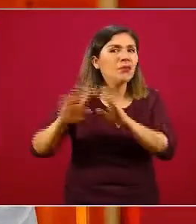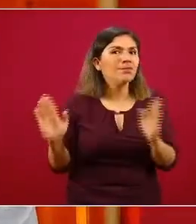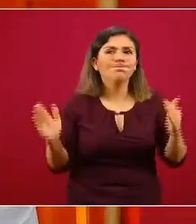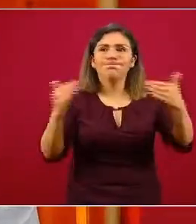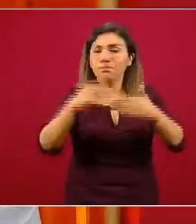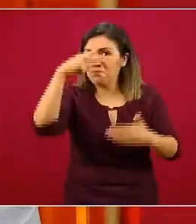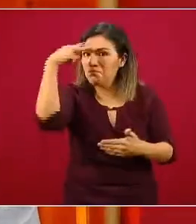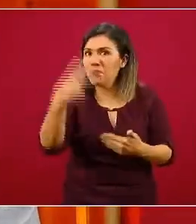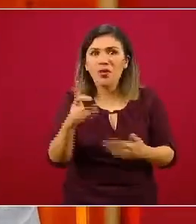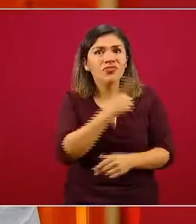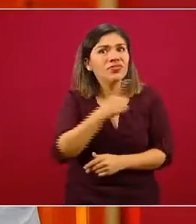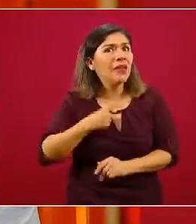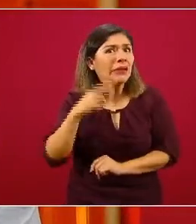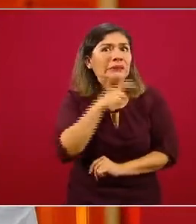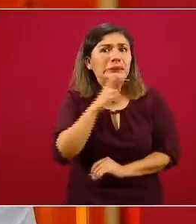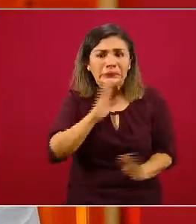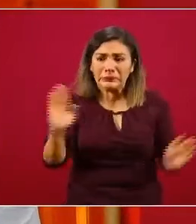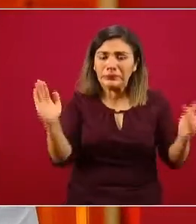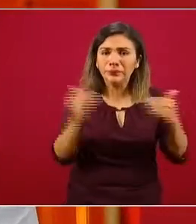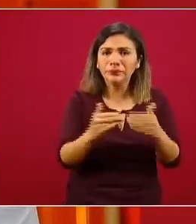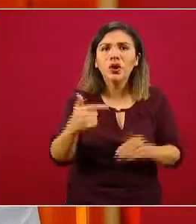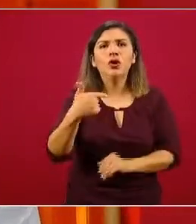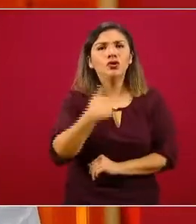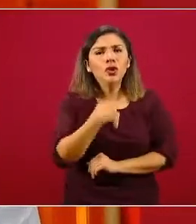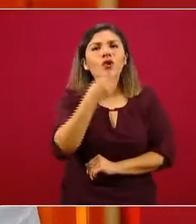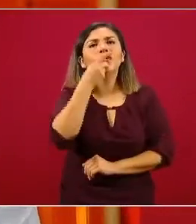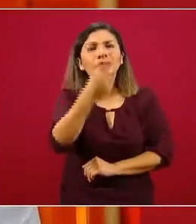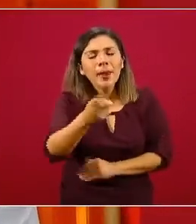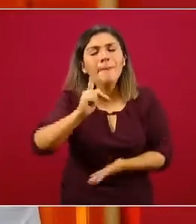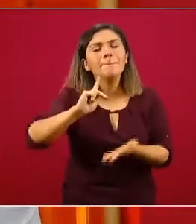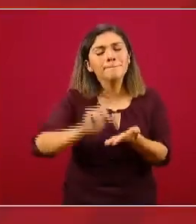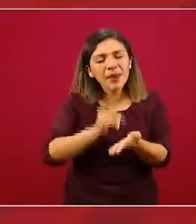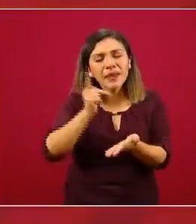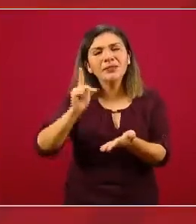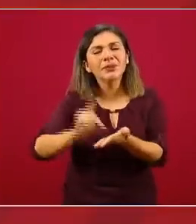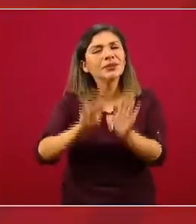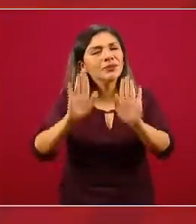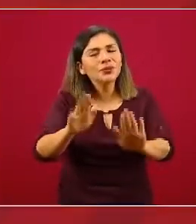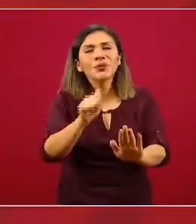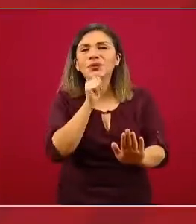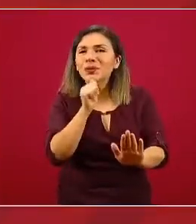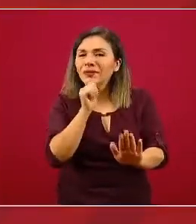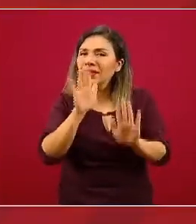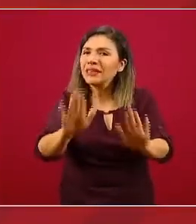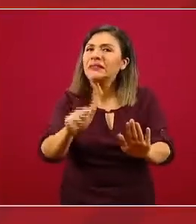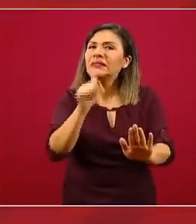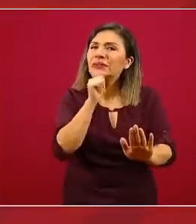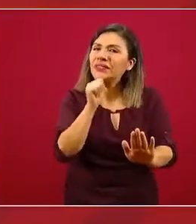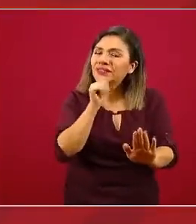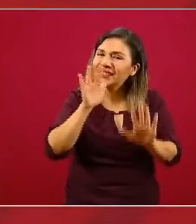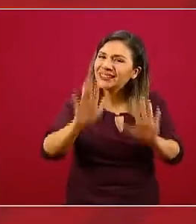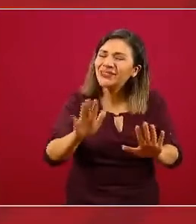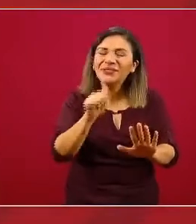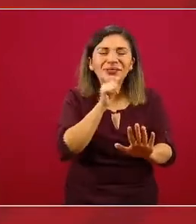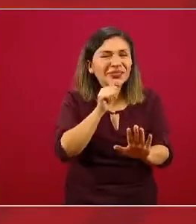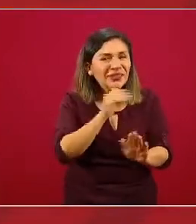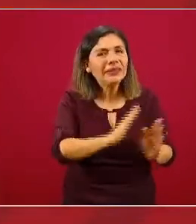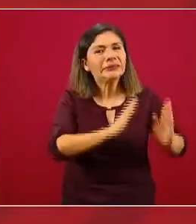en México. Y nosotros repetíamos una y otra vez y decíamos, todavía no es momento, todavía no es